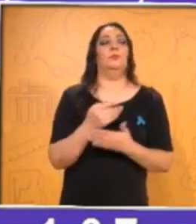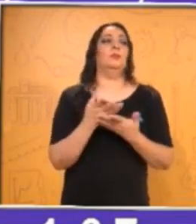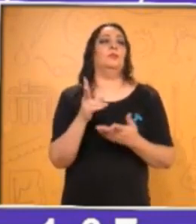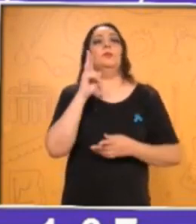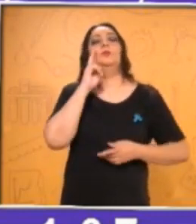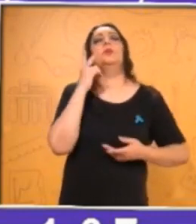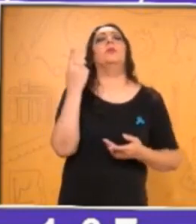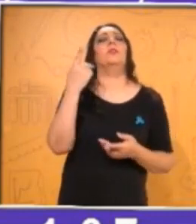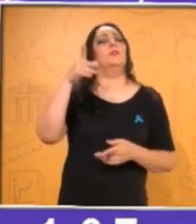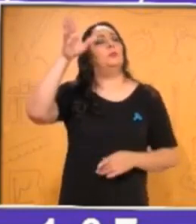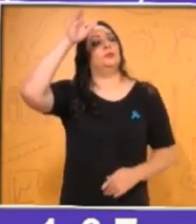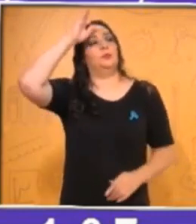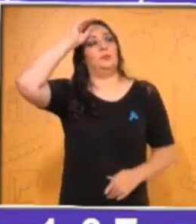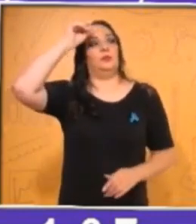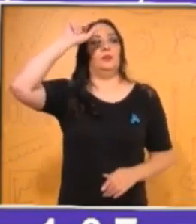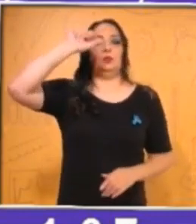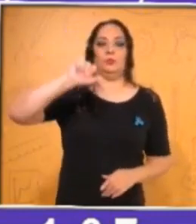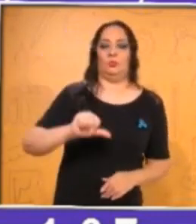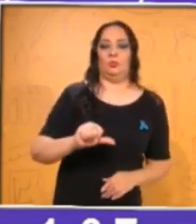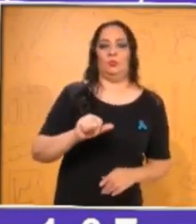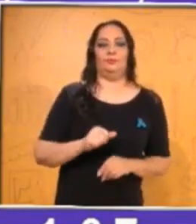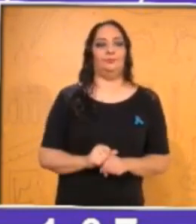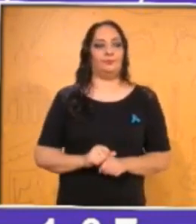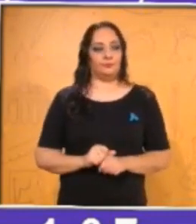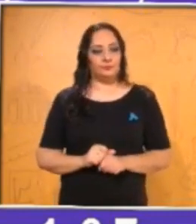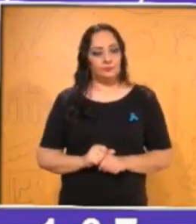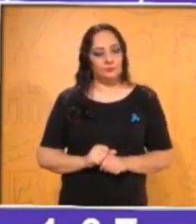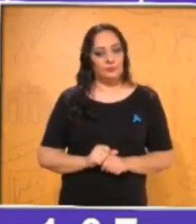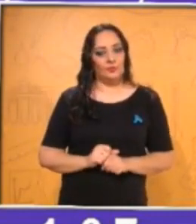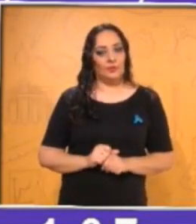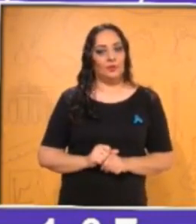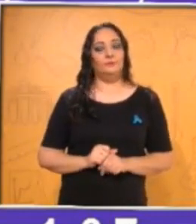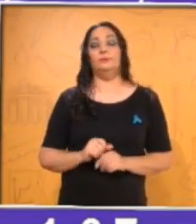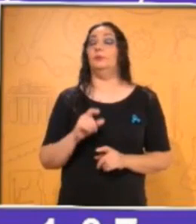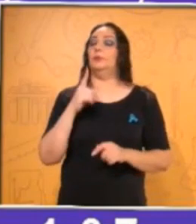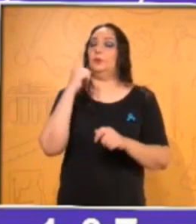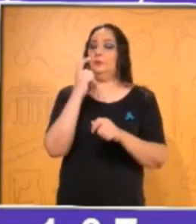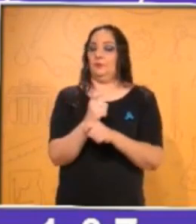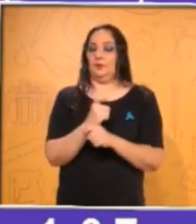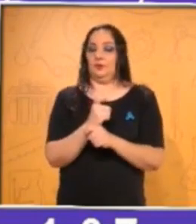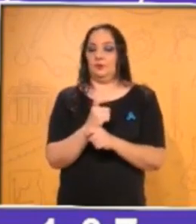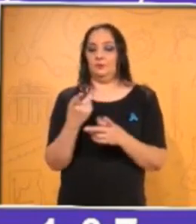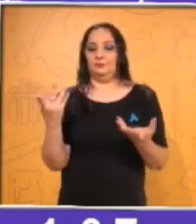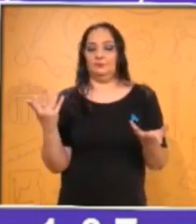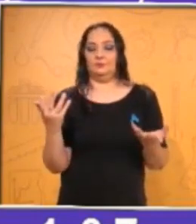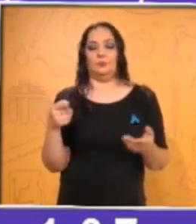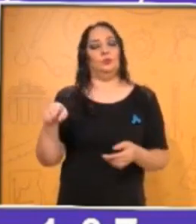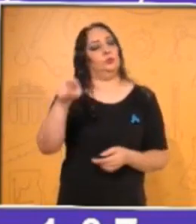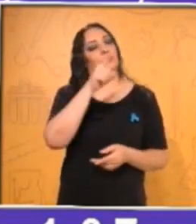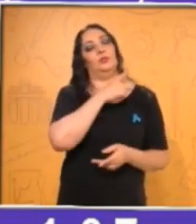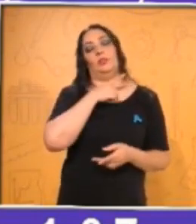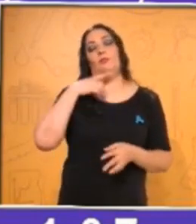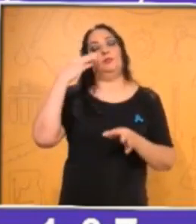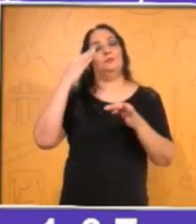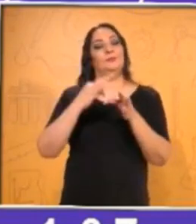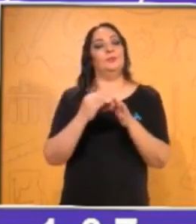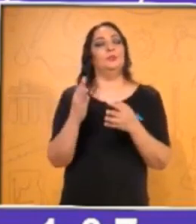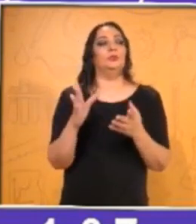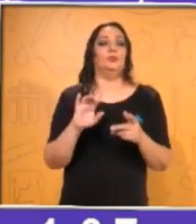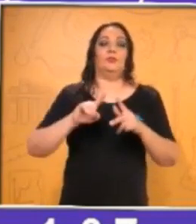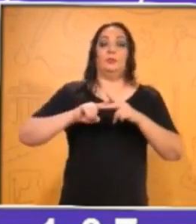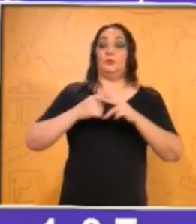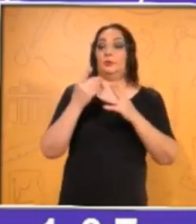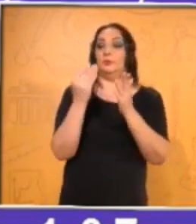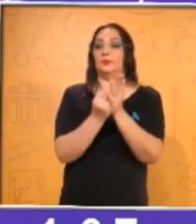aprendizajes esperados. Claro que sí, los aprendizajes esperados. Bueno, primero que nada, pues ustedes ya tienen que estar listos, ya vamos a iniciar